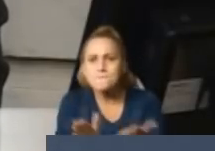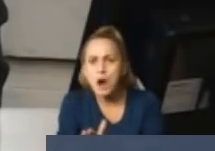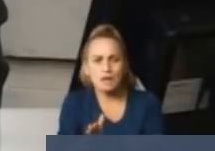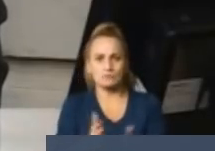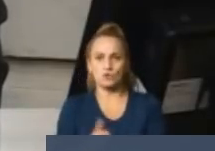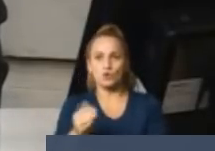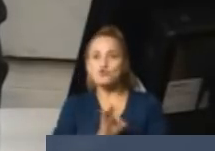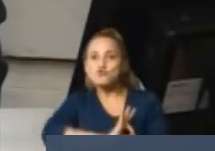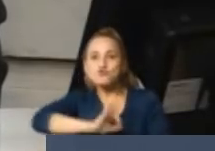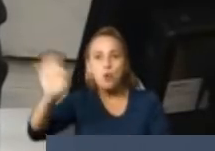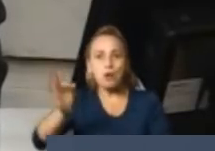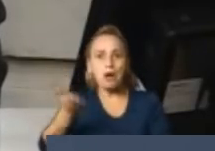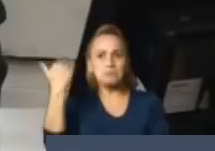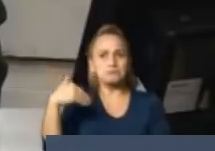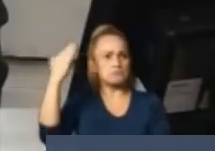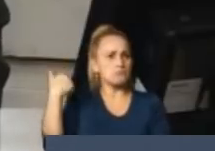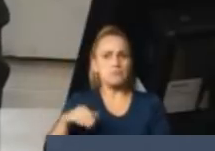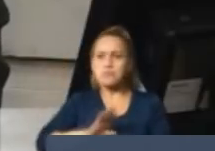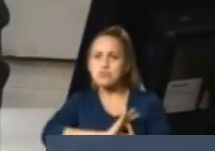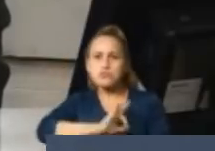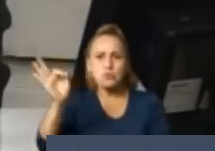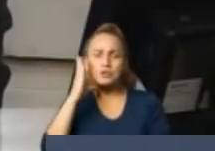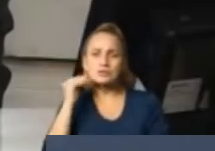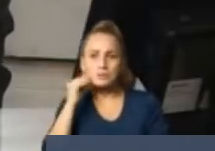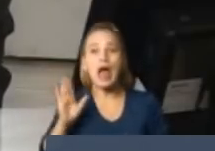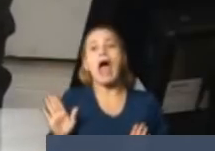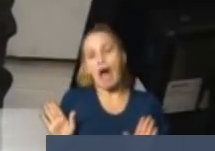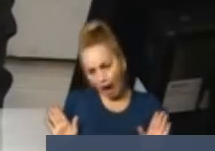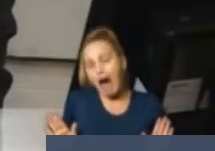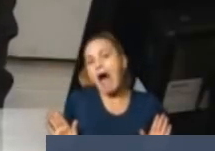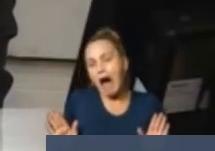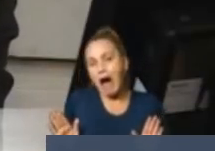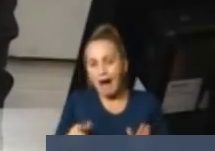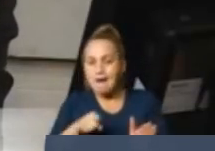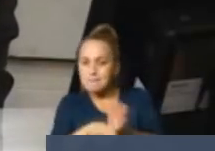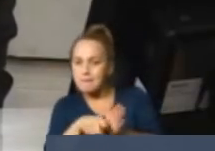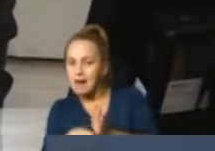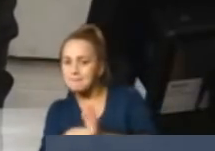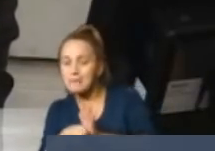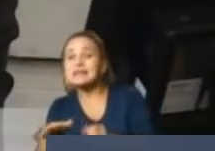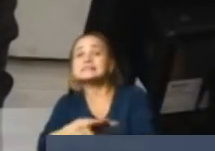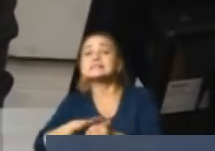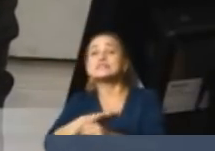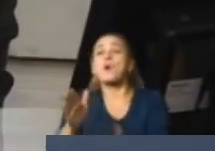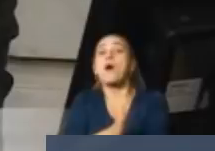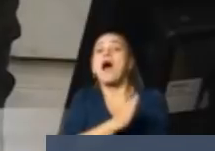Eso nunca había pasado en la historia. Claro, me dirán, es que los mataron en casos